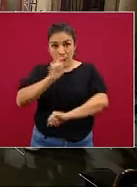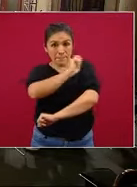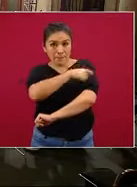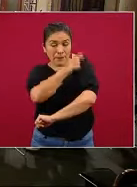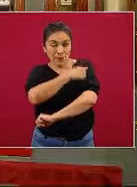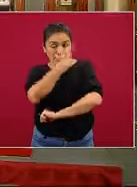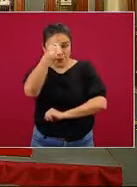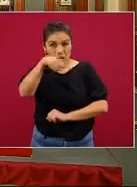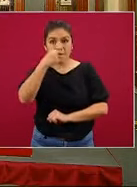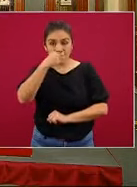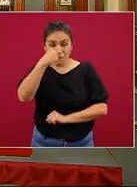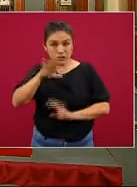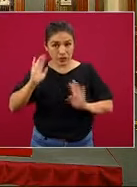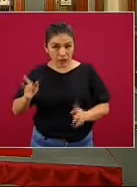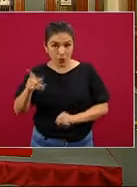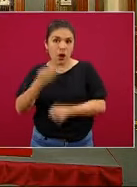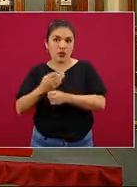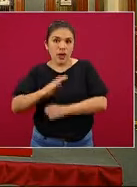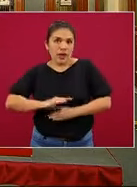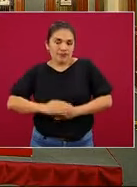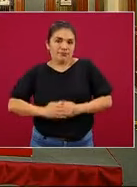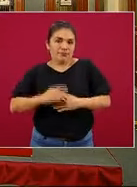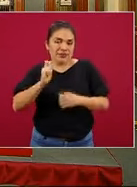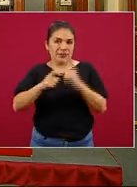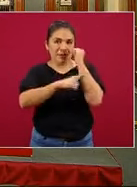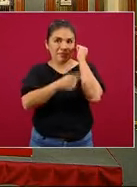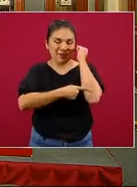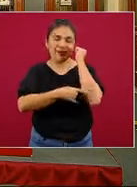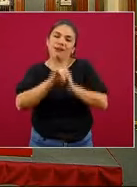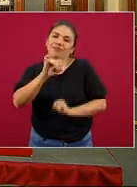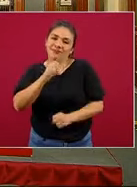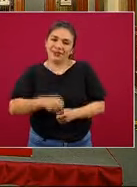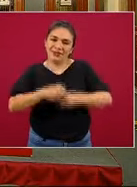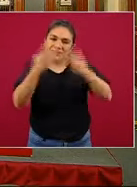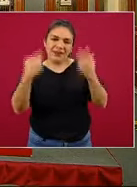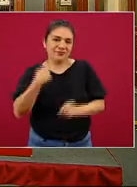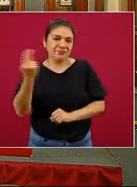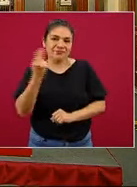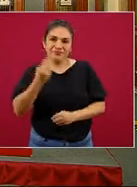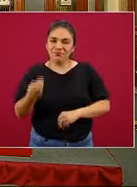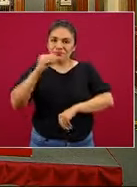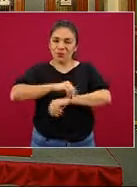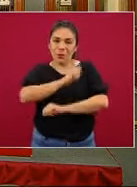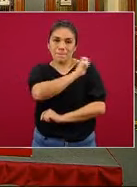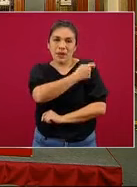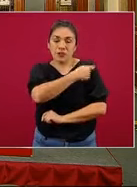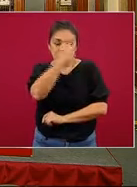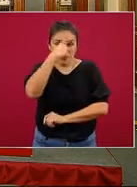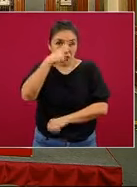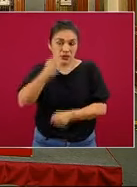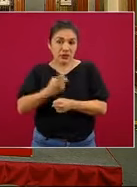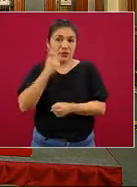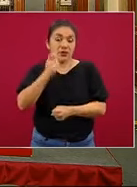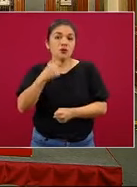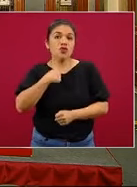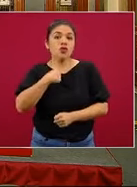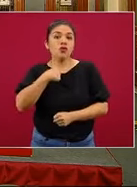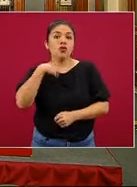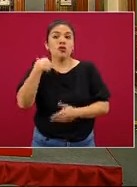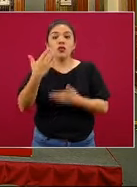contra la influenza, dado que usted está embarazada? Por supuesto, doctor, ¿no? Es completamente indispensable, sobre todo para esta población, que en este caso ya